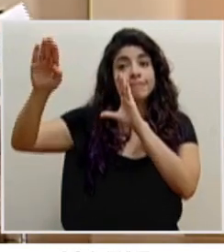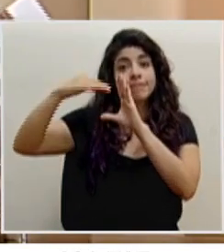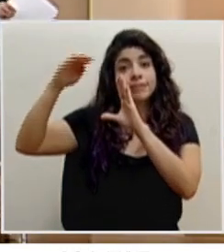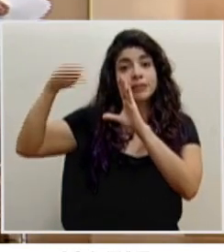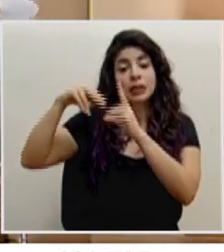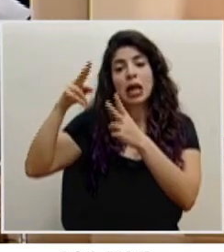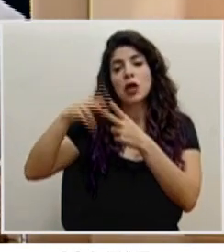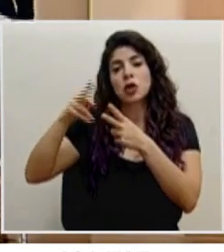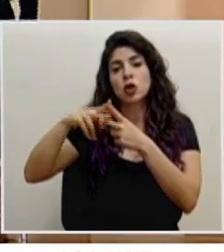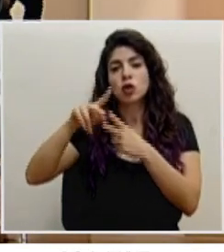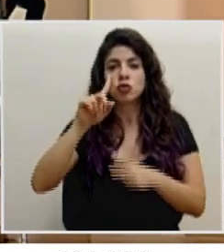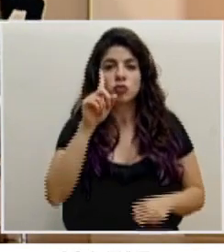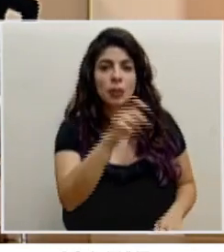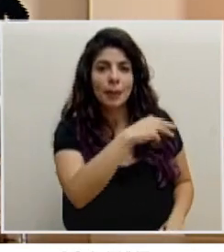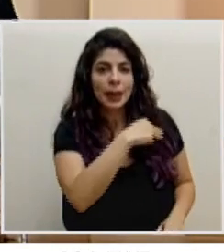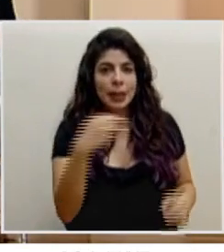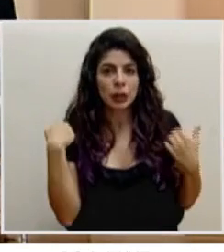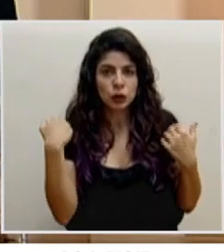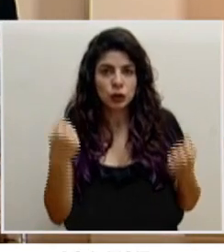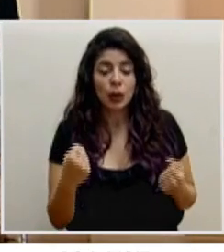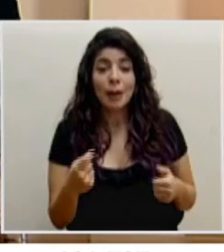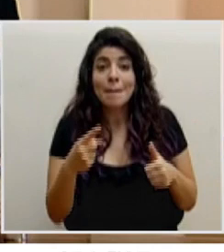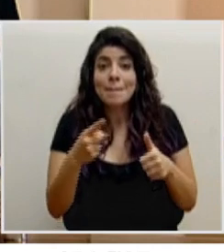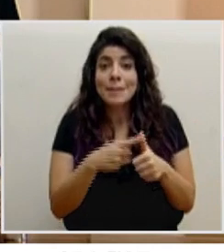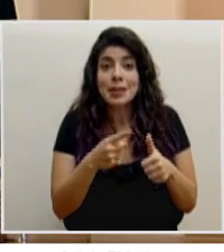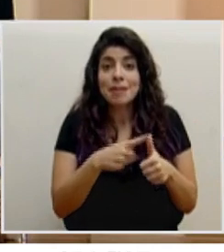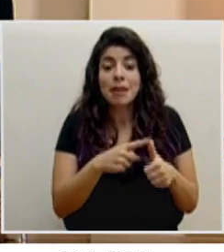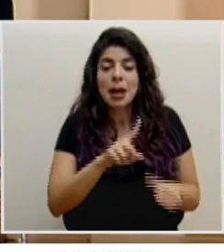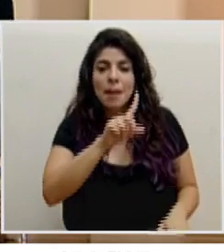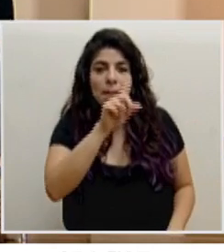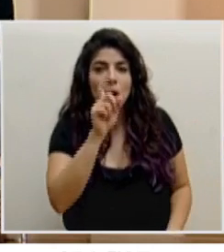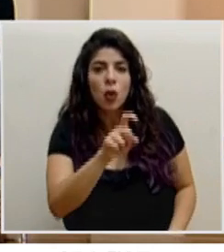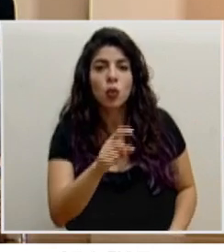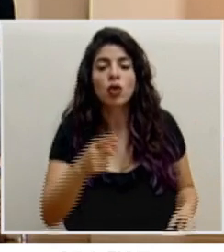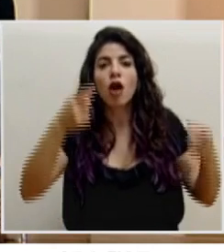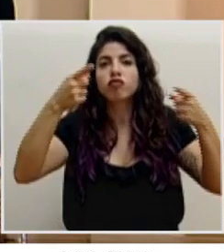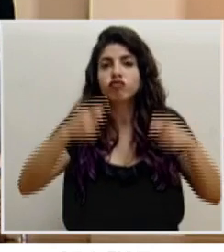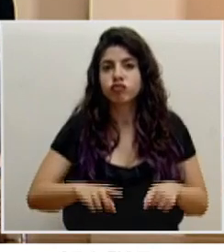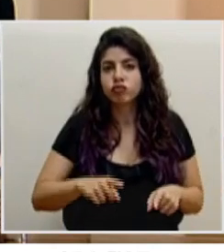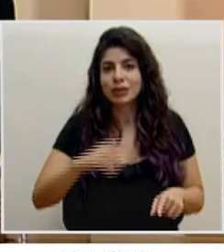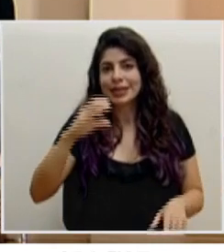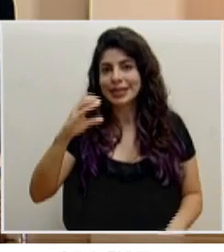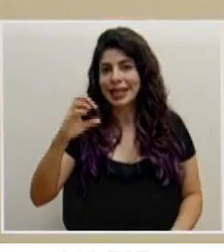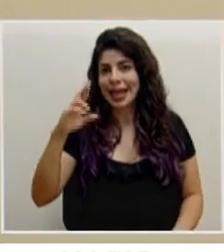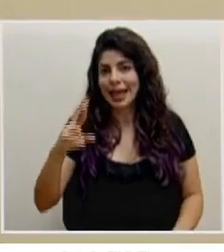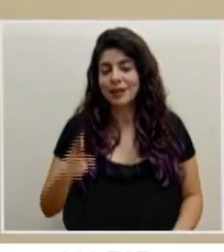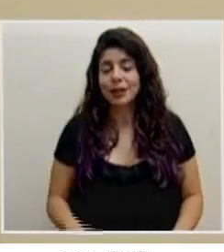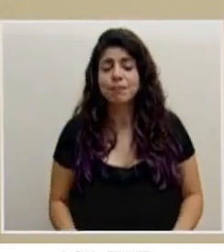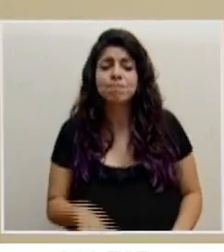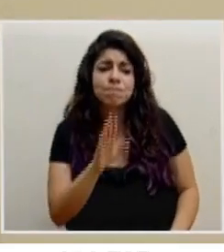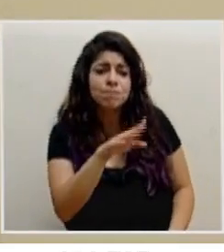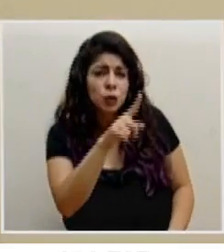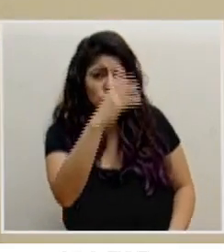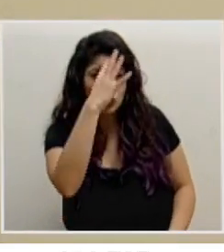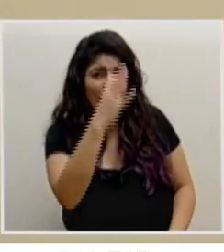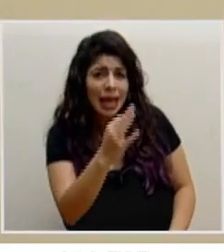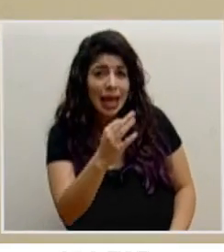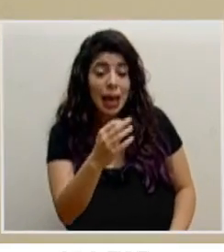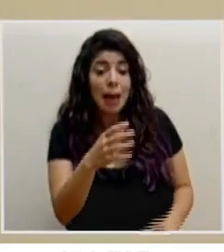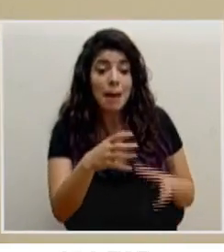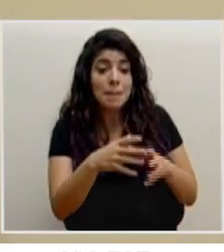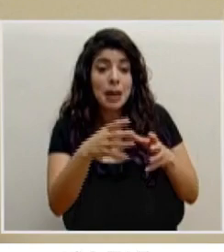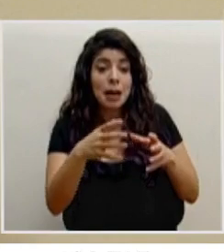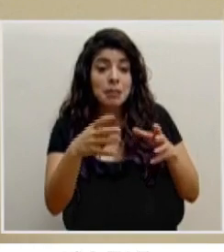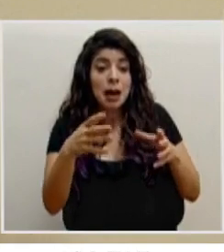para el ministro de Salud. La primera la realiza Acontecer CR. ¿Cree que entre más vacunados